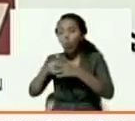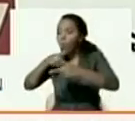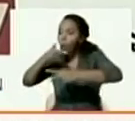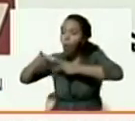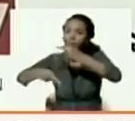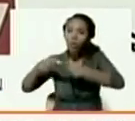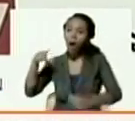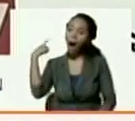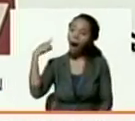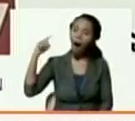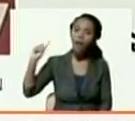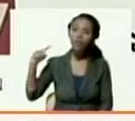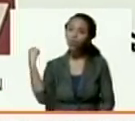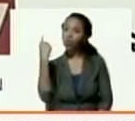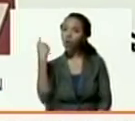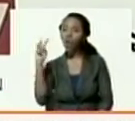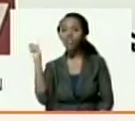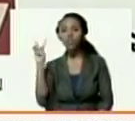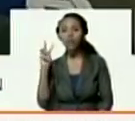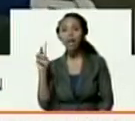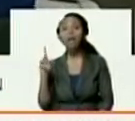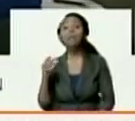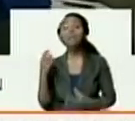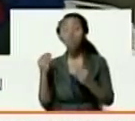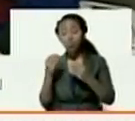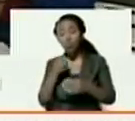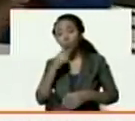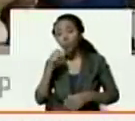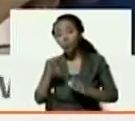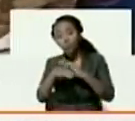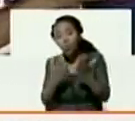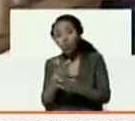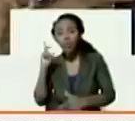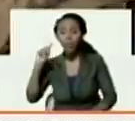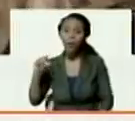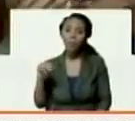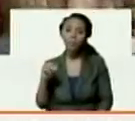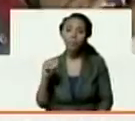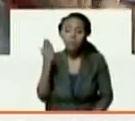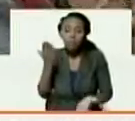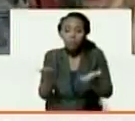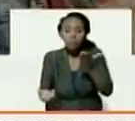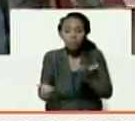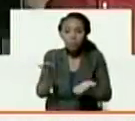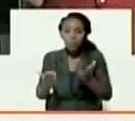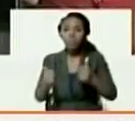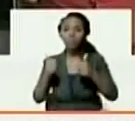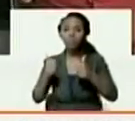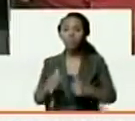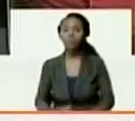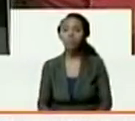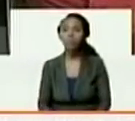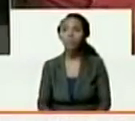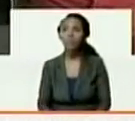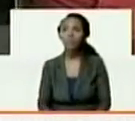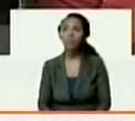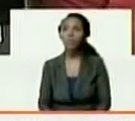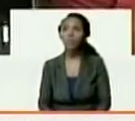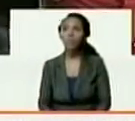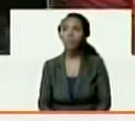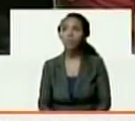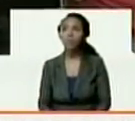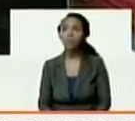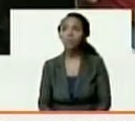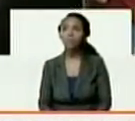que existe no solo en Venezuela, sino en buena parte del mundo, proporcionalmente. Mira,